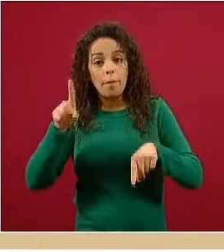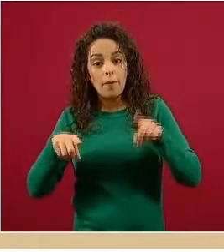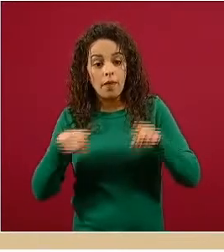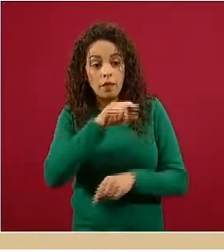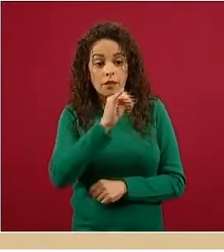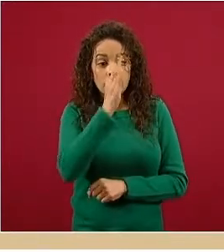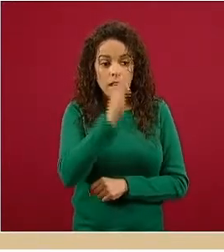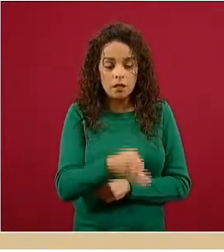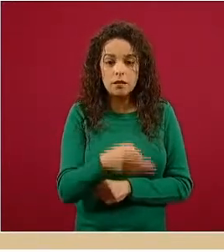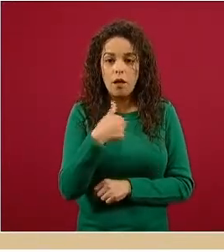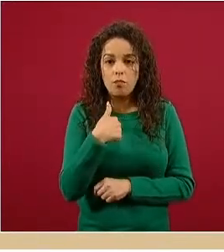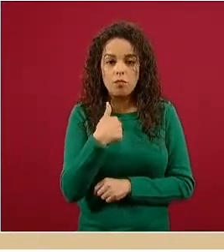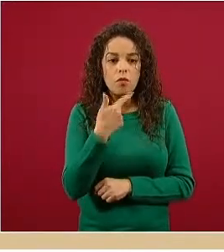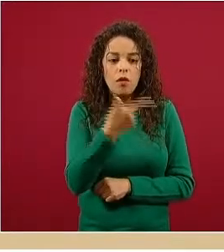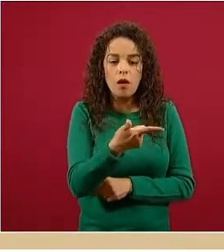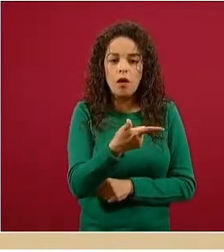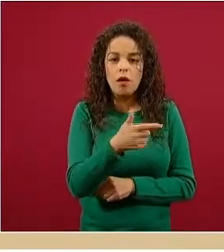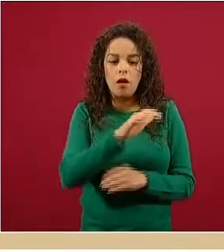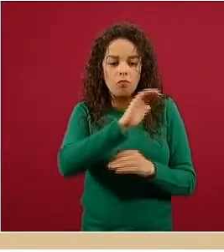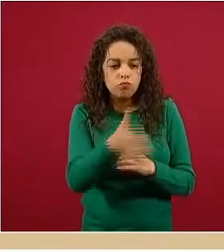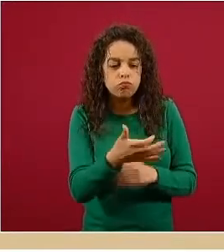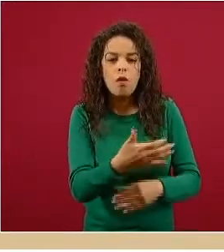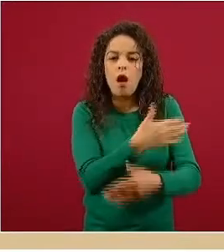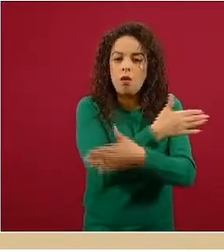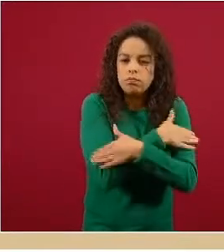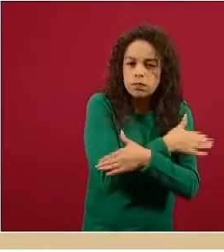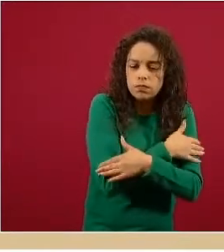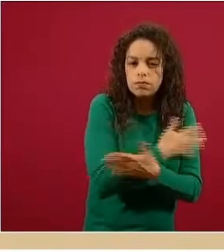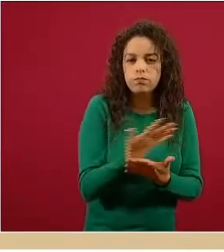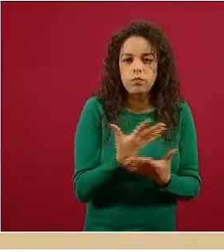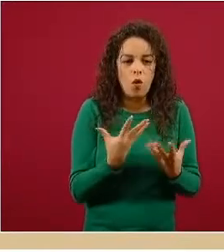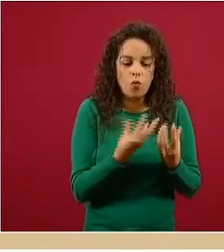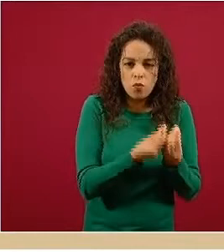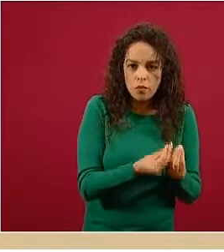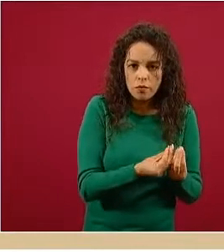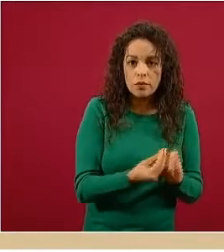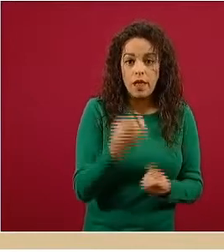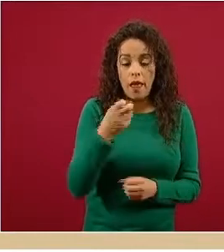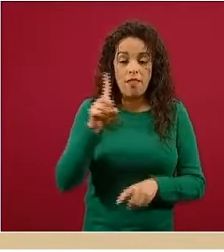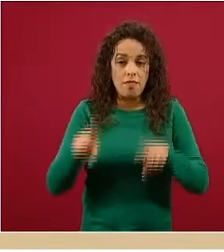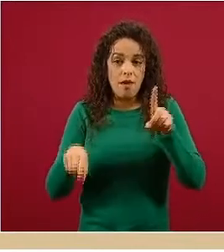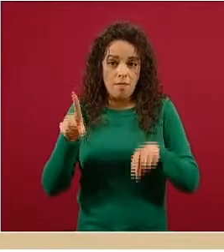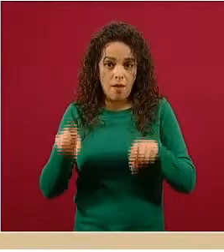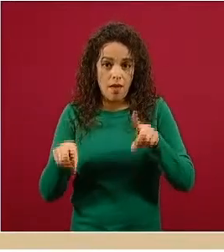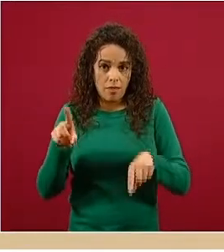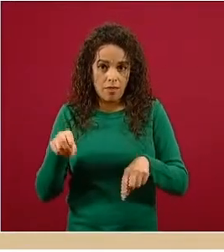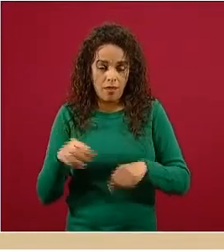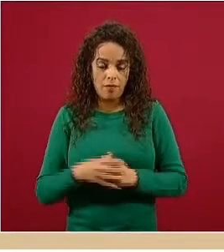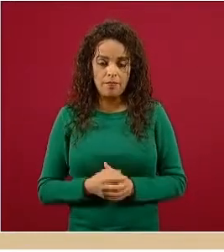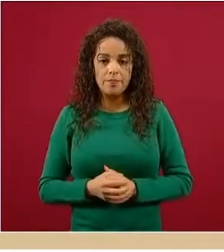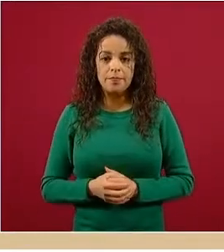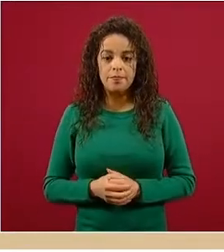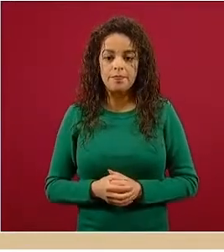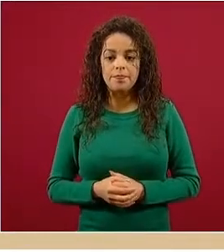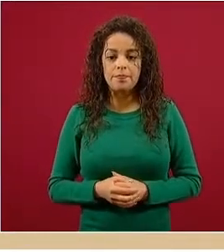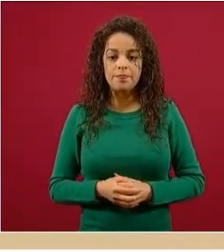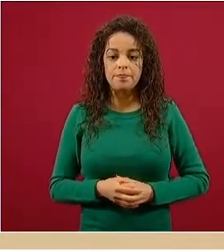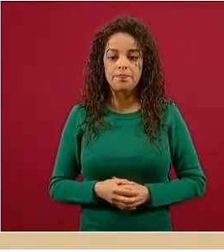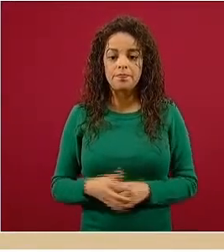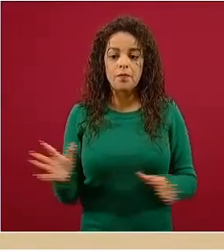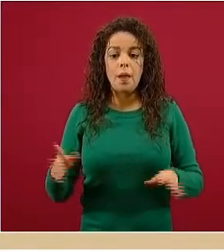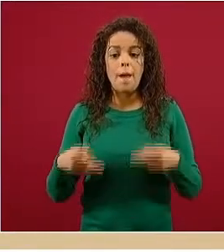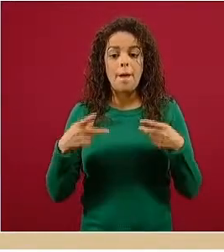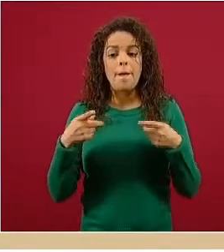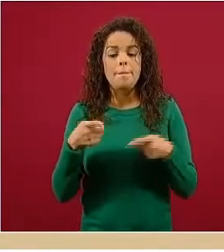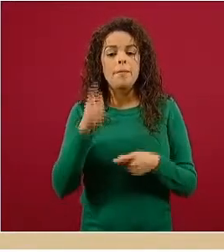es importante, el decir y favorecer que nuestra presencia pueda generar en el doliente el hecho de que